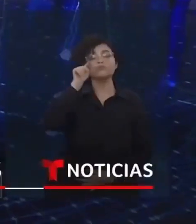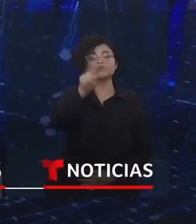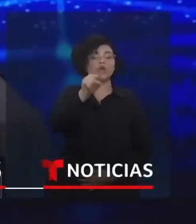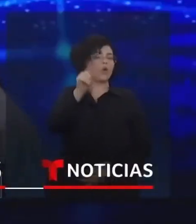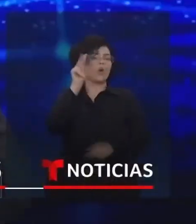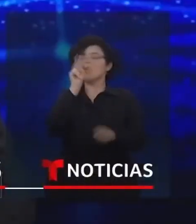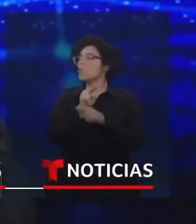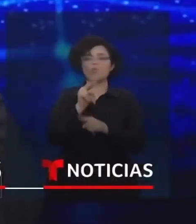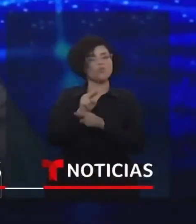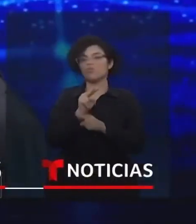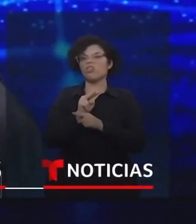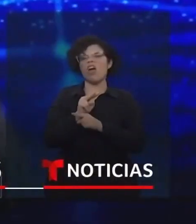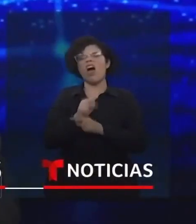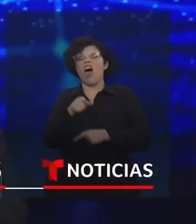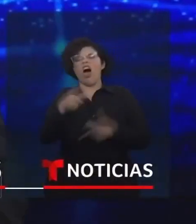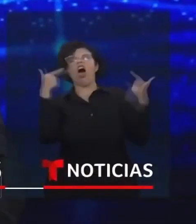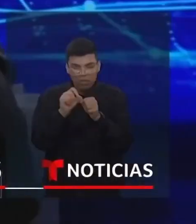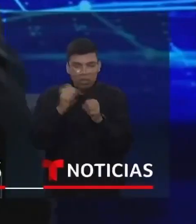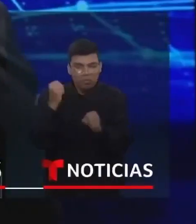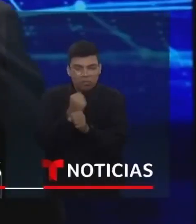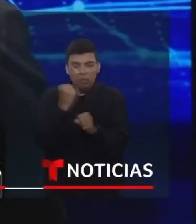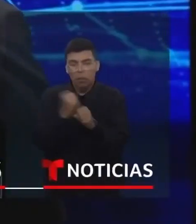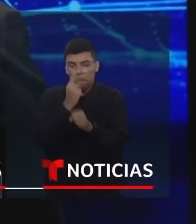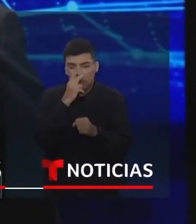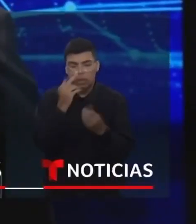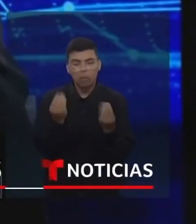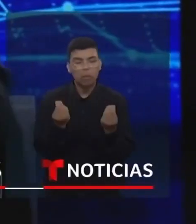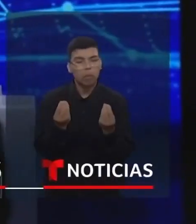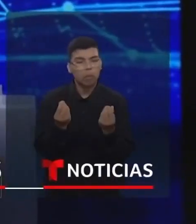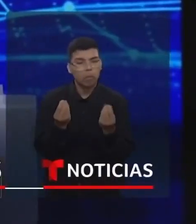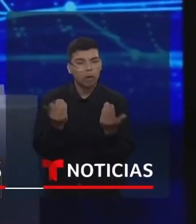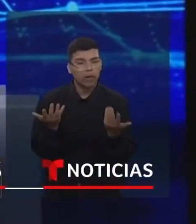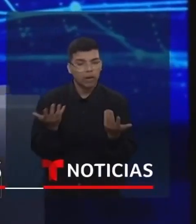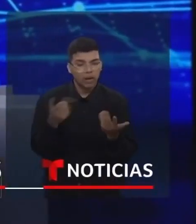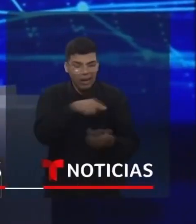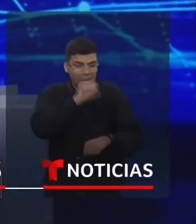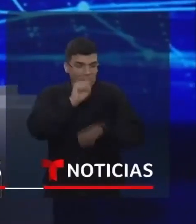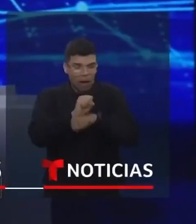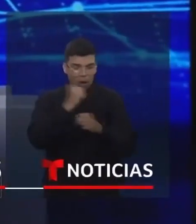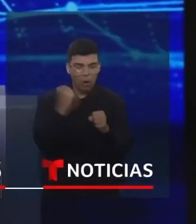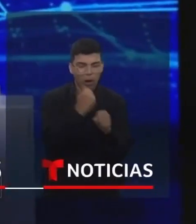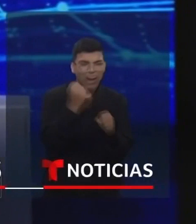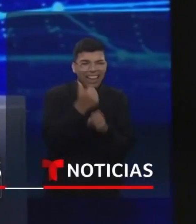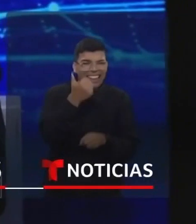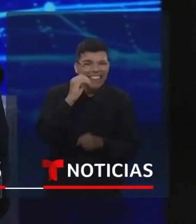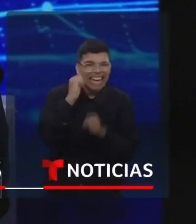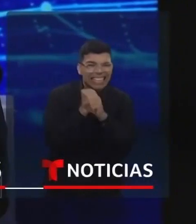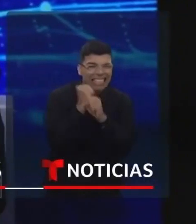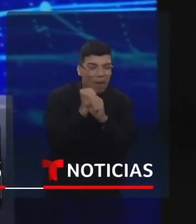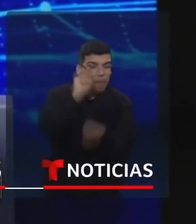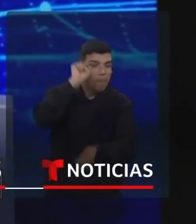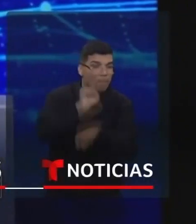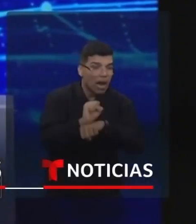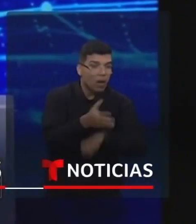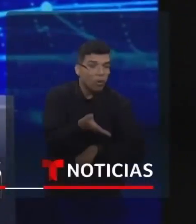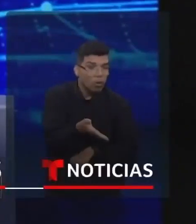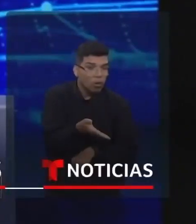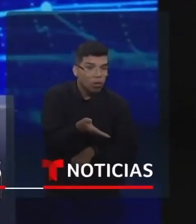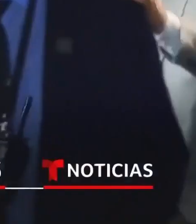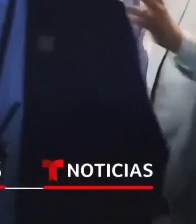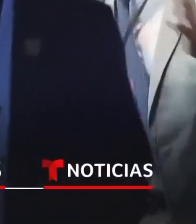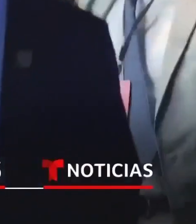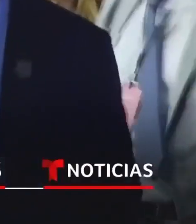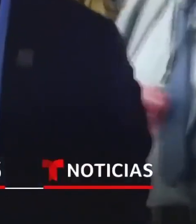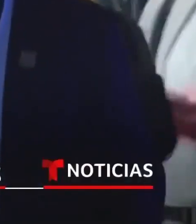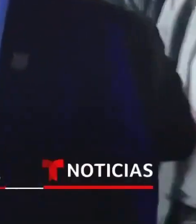ambos candidatos protagonizaron constantes enfrentamientos, lanzándose críticas e insultos. Ambos buscan sumar votos para la